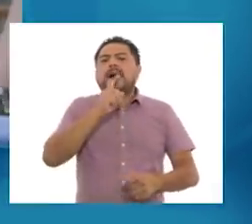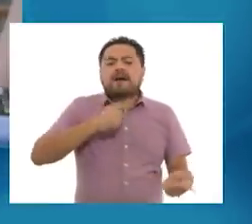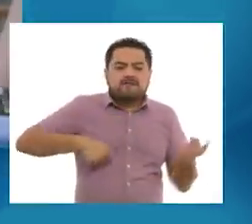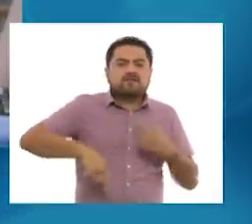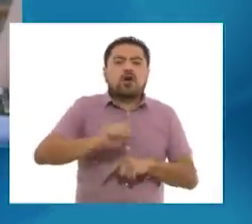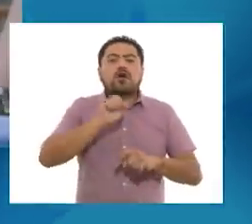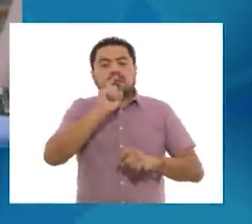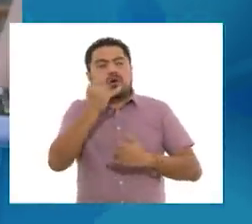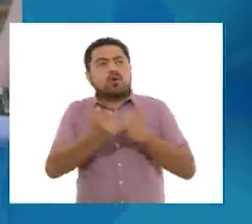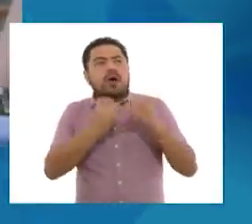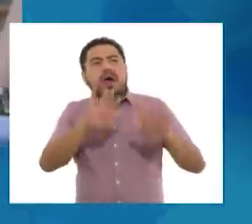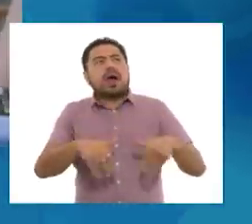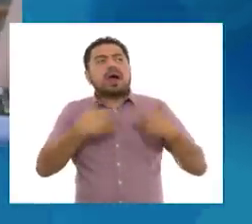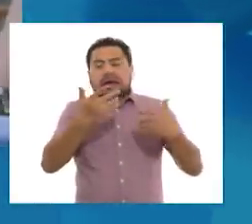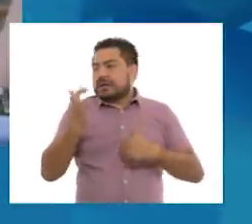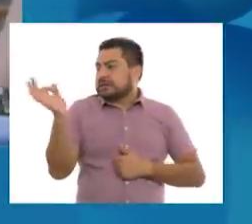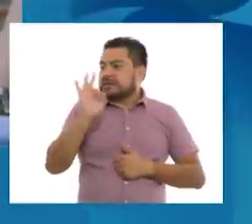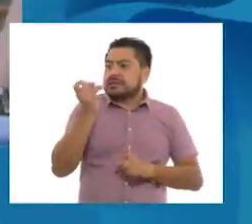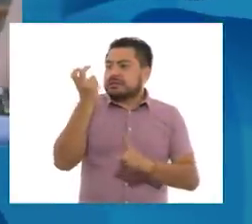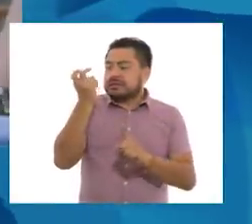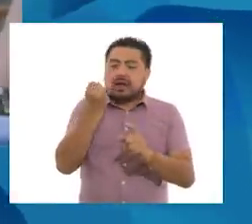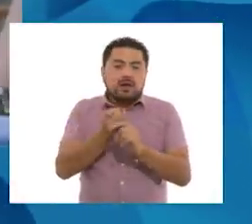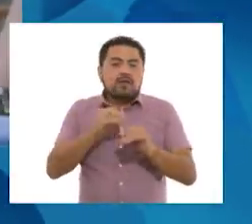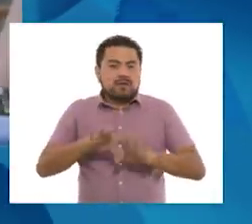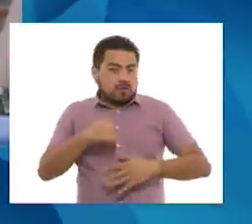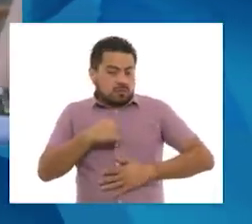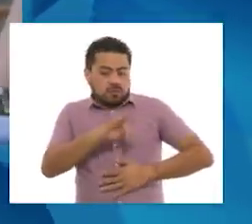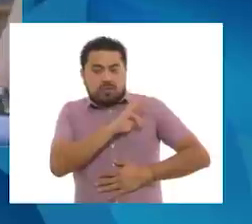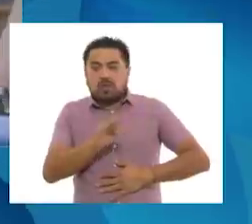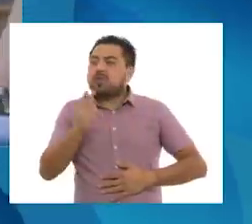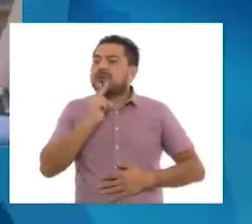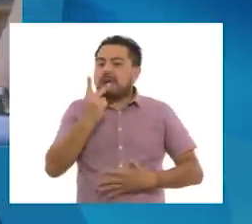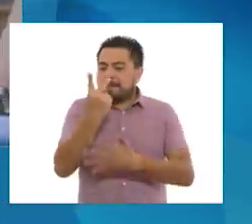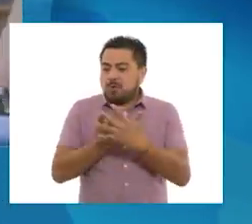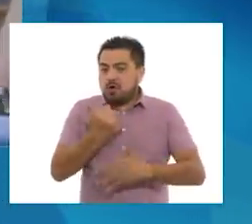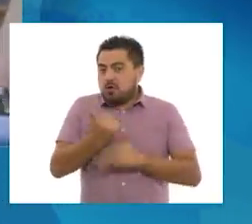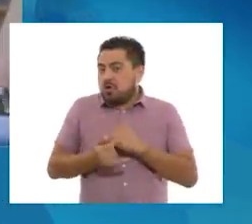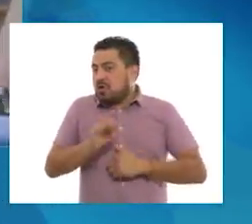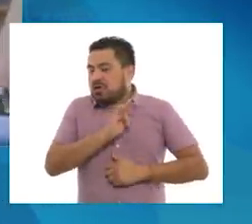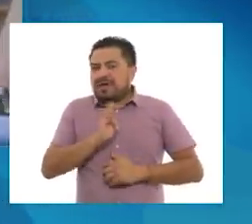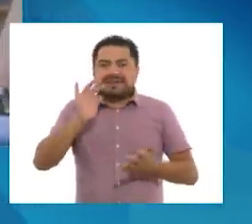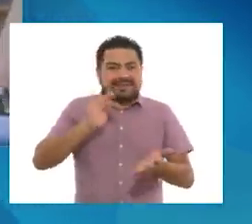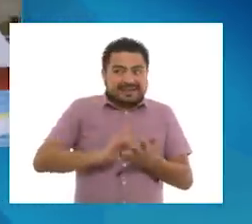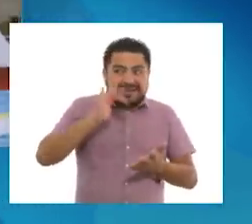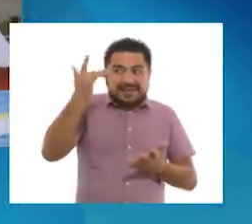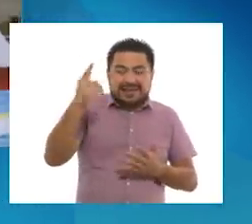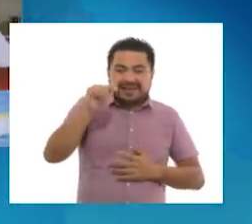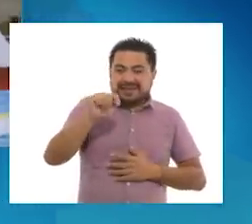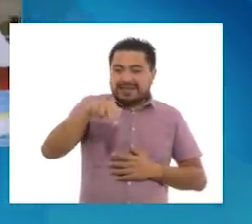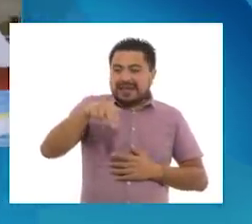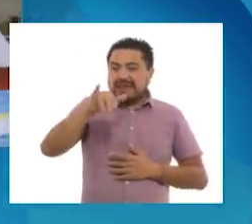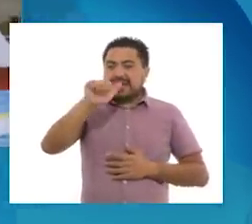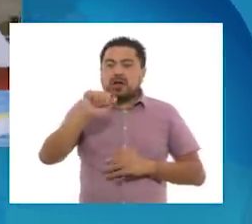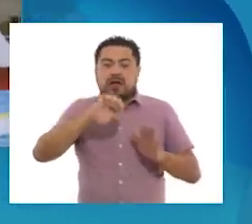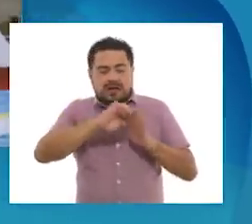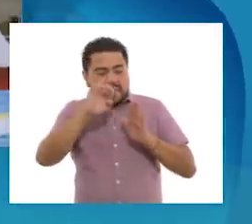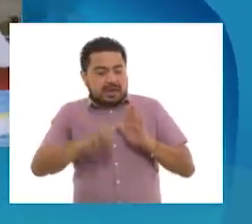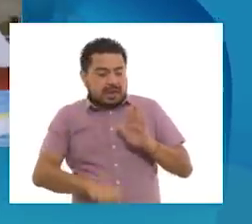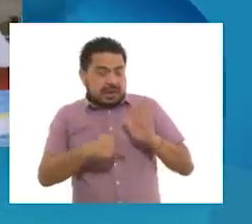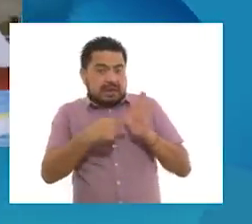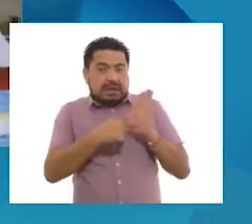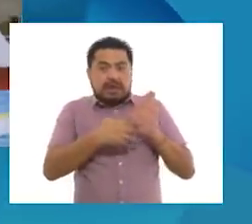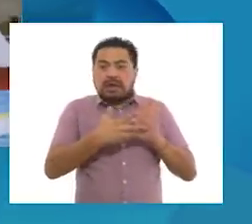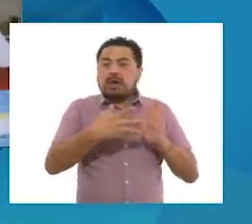libre. Así que tal vez esa información me funcione para el proyecto. ¡Gracias, Tania! Con estos ejemplos